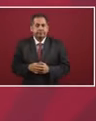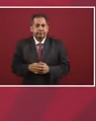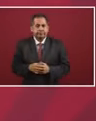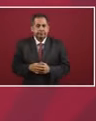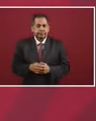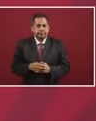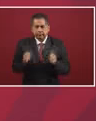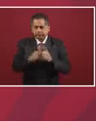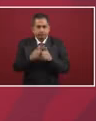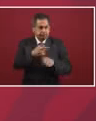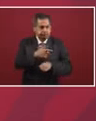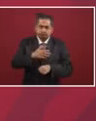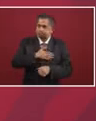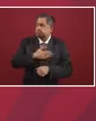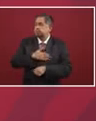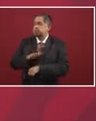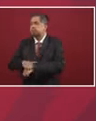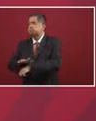convoque